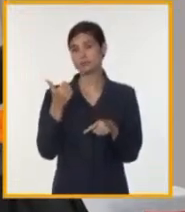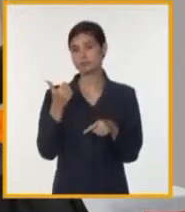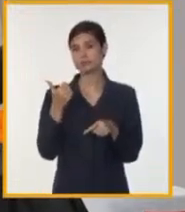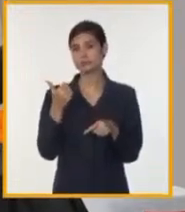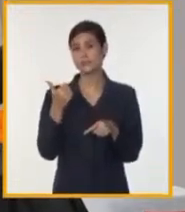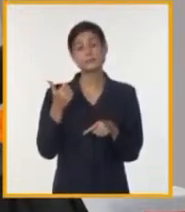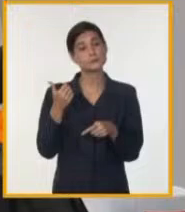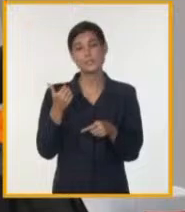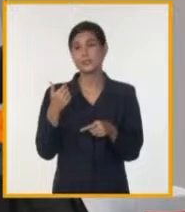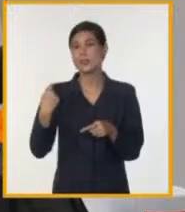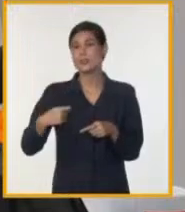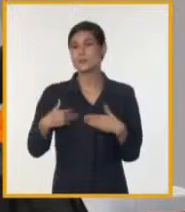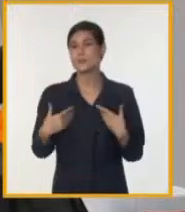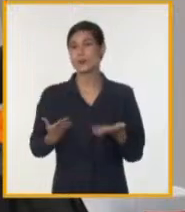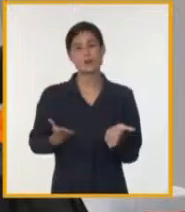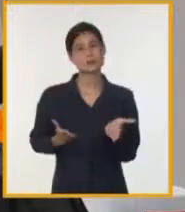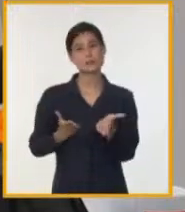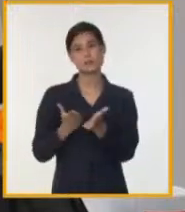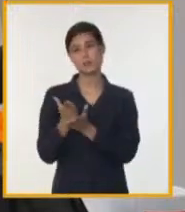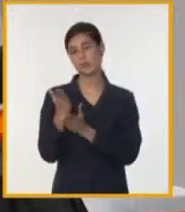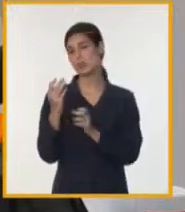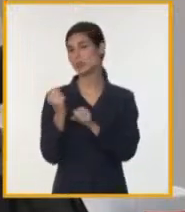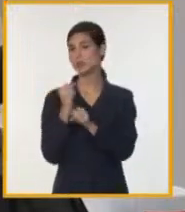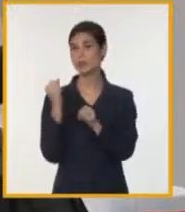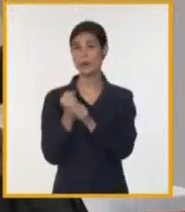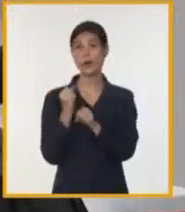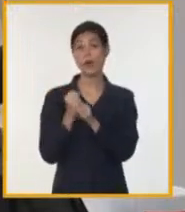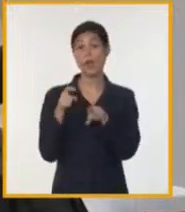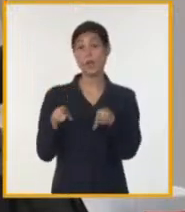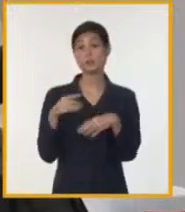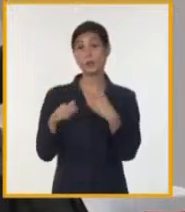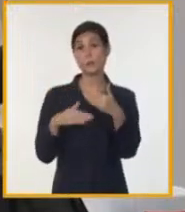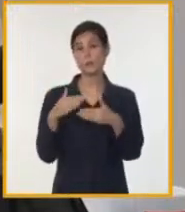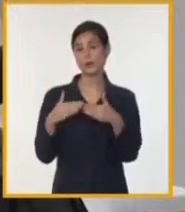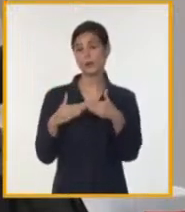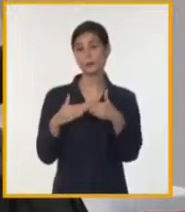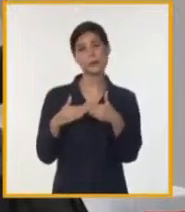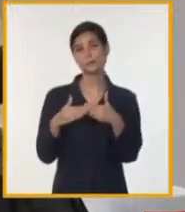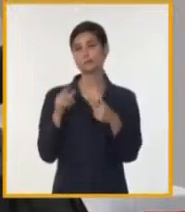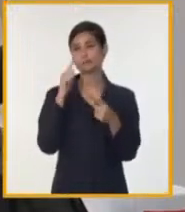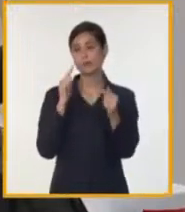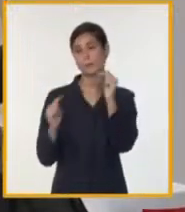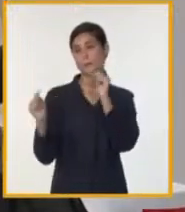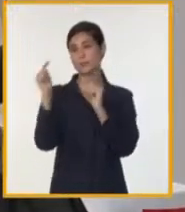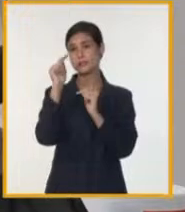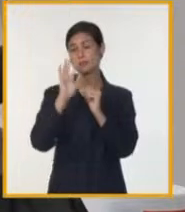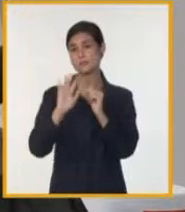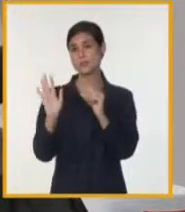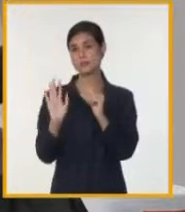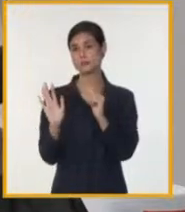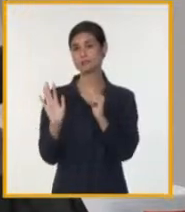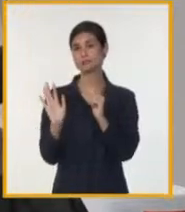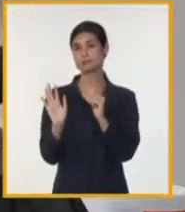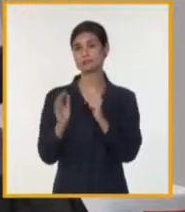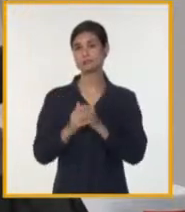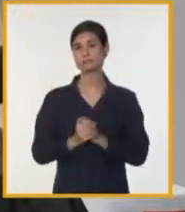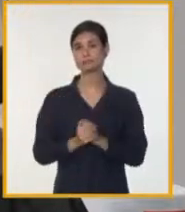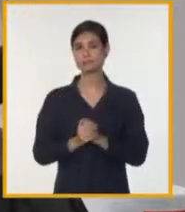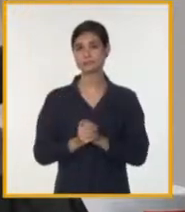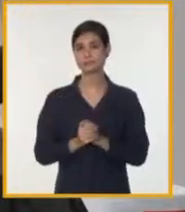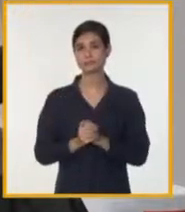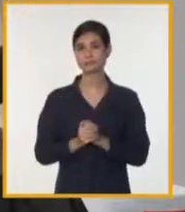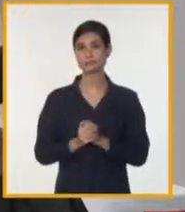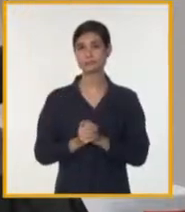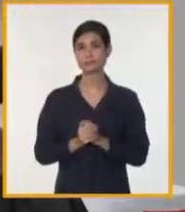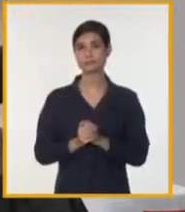seguir trabajando en ese sentido porque es el problema fundamental que hoy nosotros tenemos para lograr elevar el CDT. La baja disponibilidad técnica pasa por ahí, por las piezas